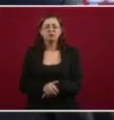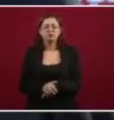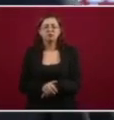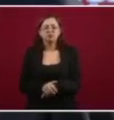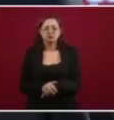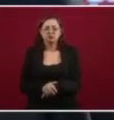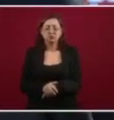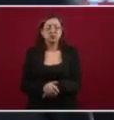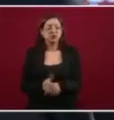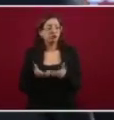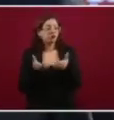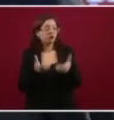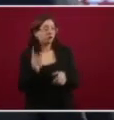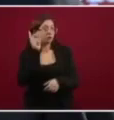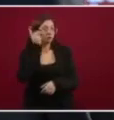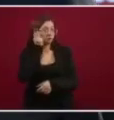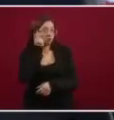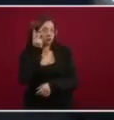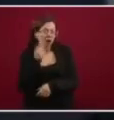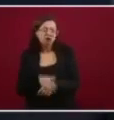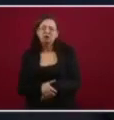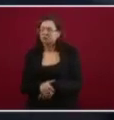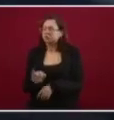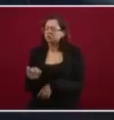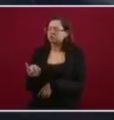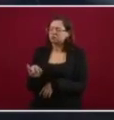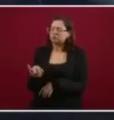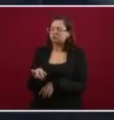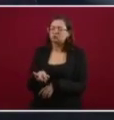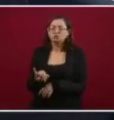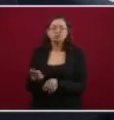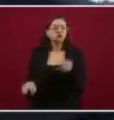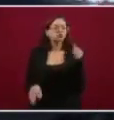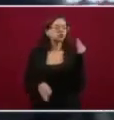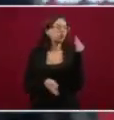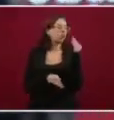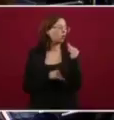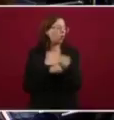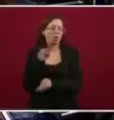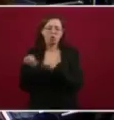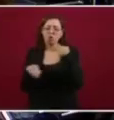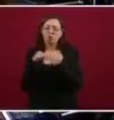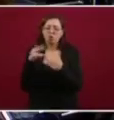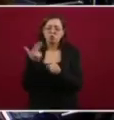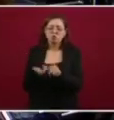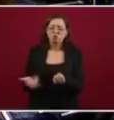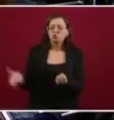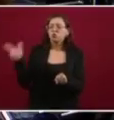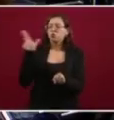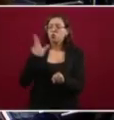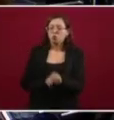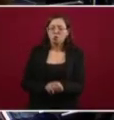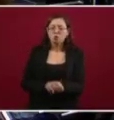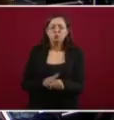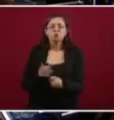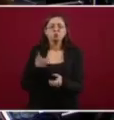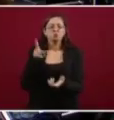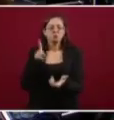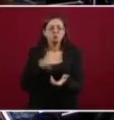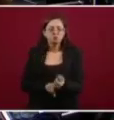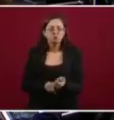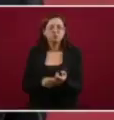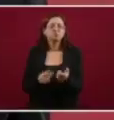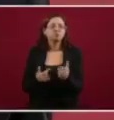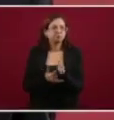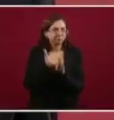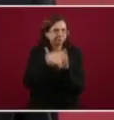Y sí, todos aquellos que tienen que concluirse y